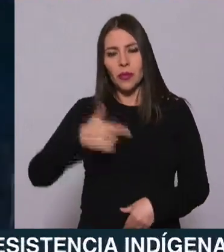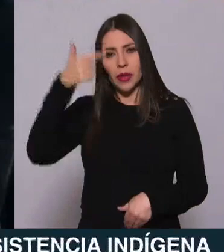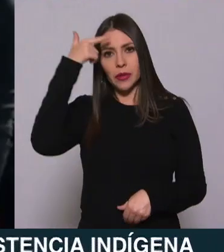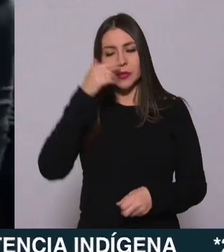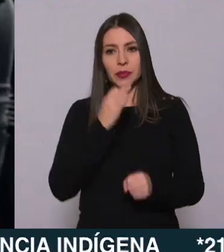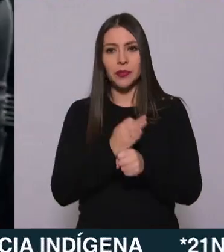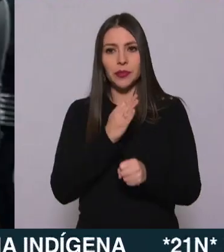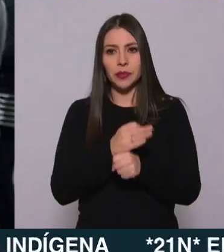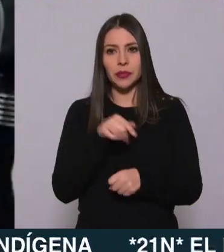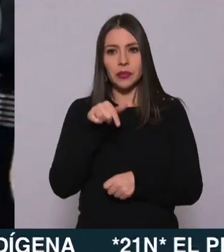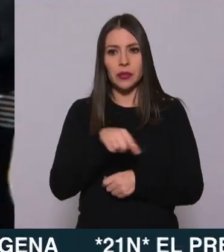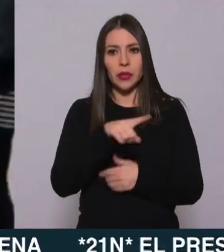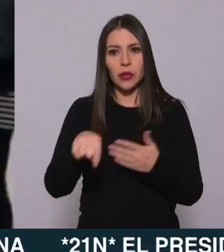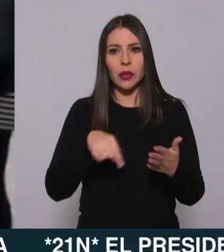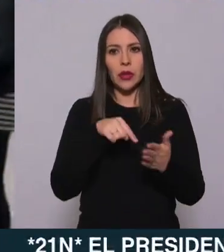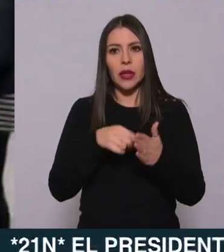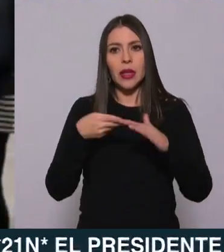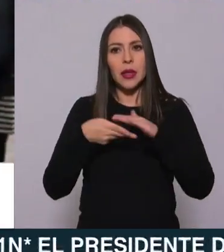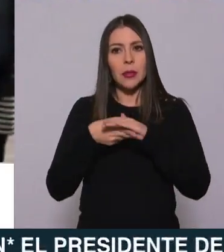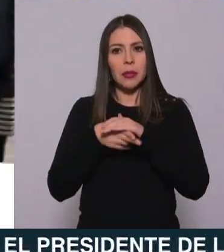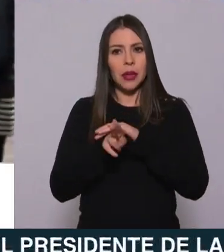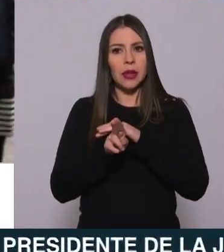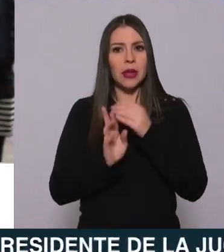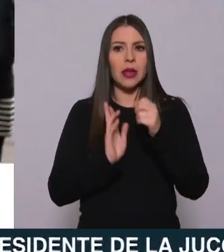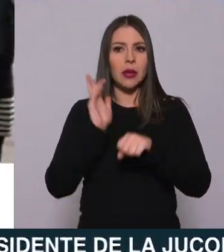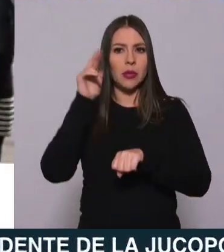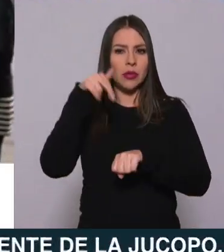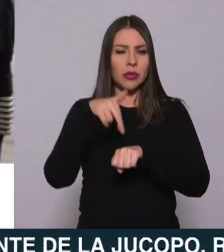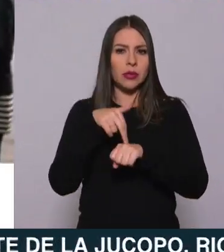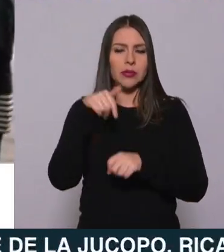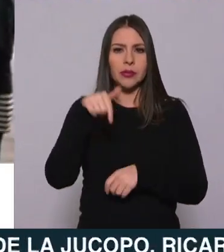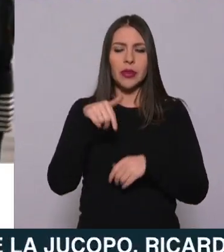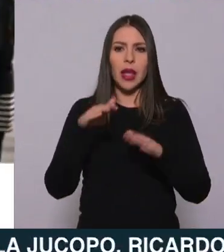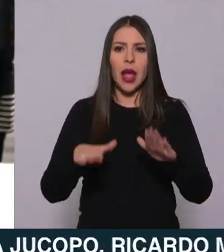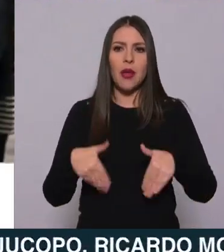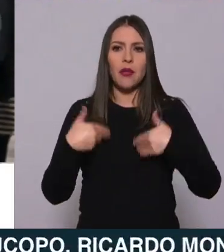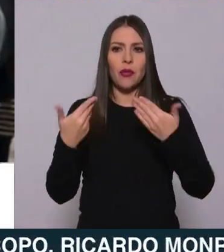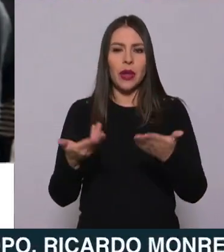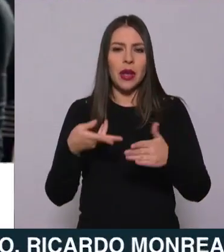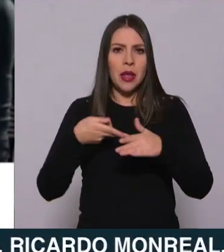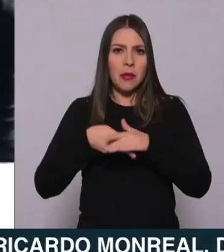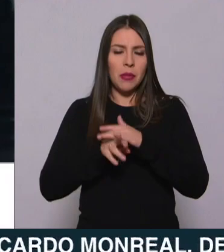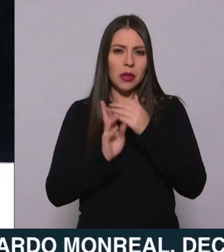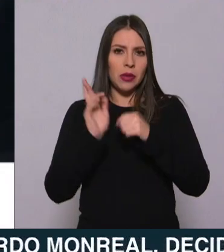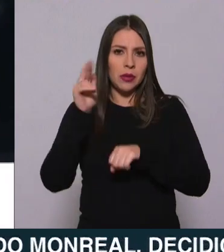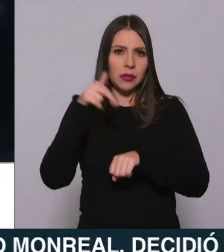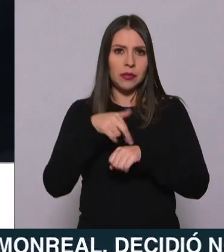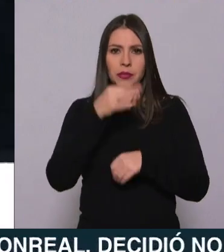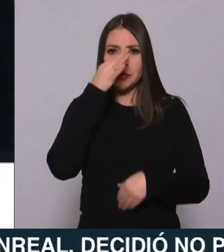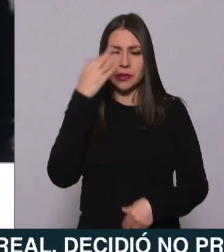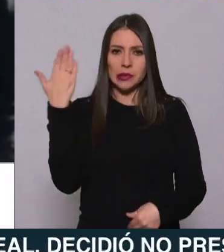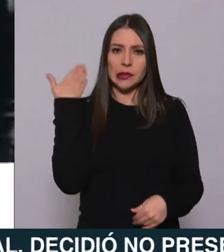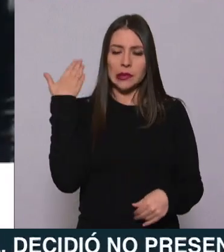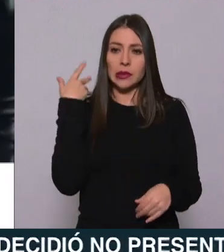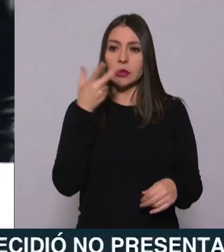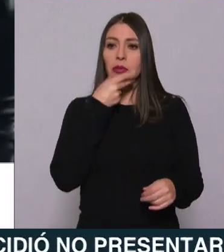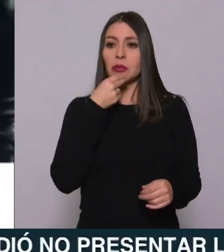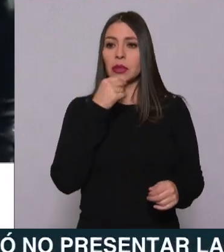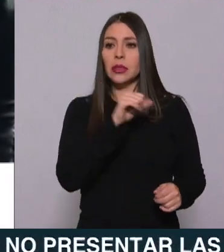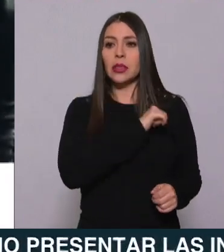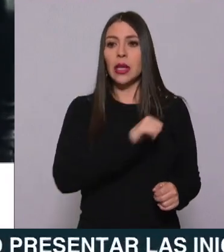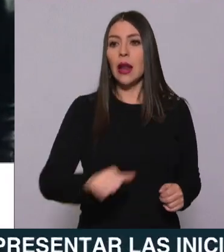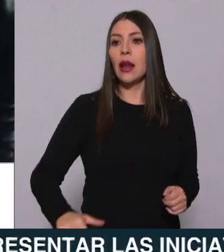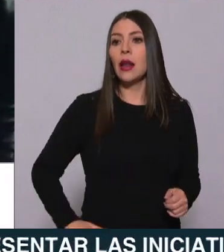aquí en las inmediaciones del Metro Revolución, justo afuera del Metro Revolución, en donde hace unos momentos el alcalde Néstor Núñez vino a